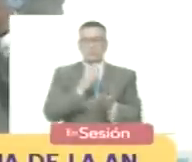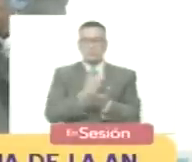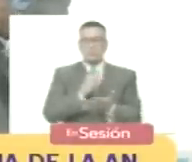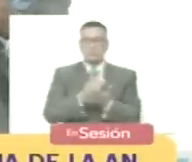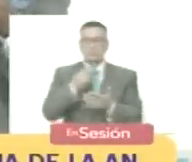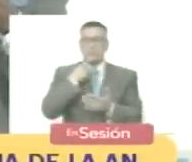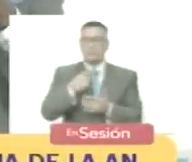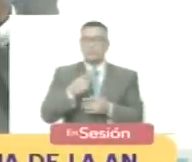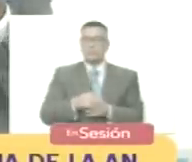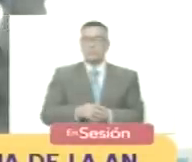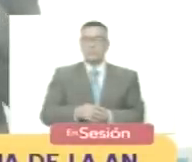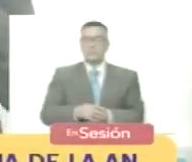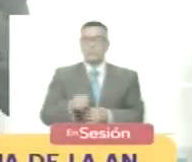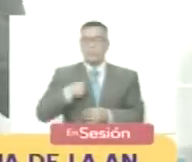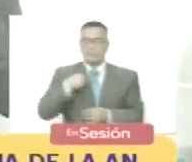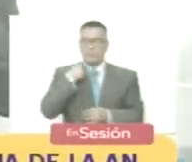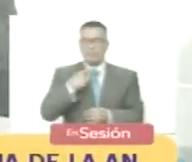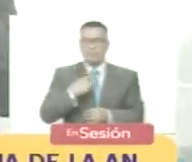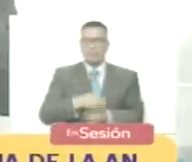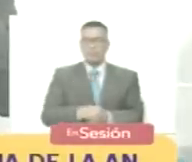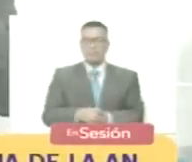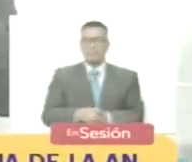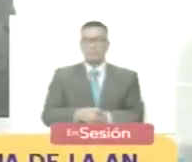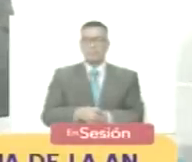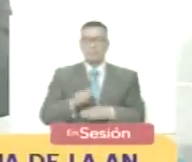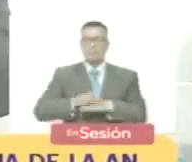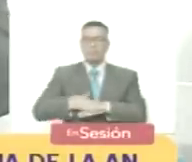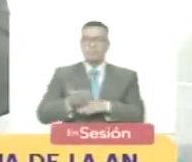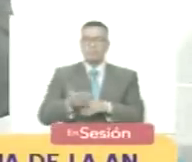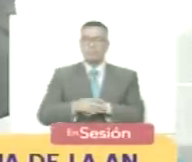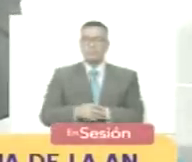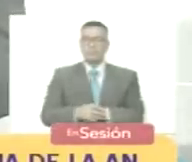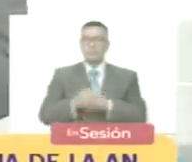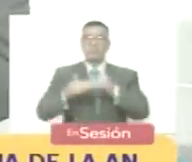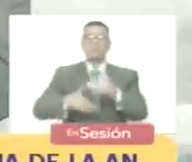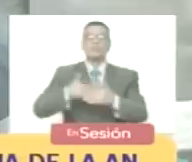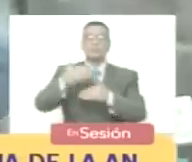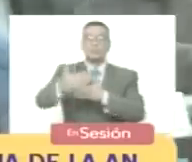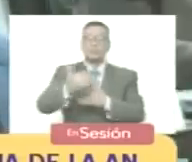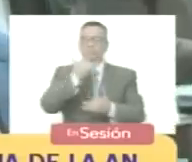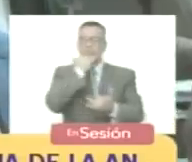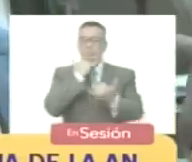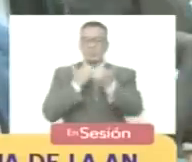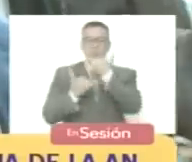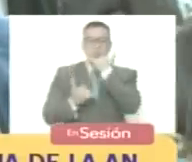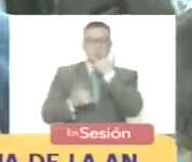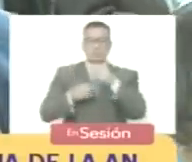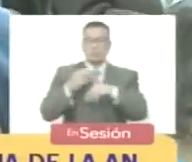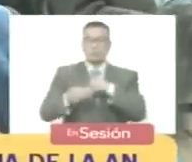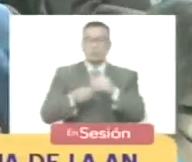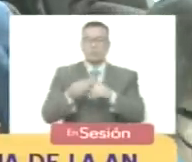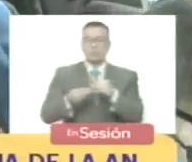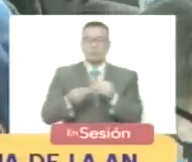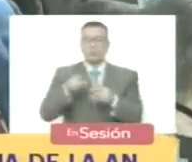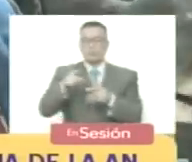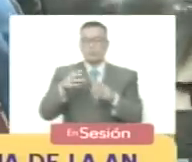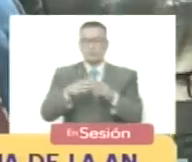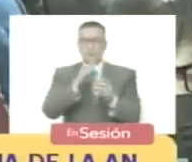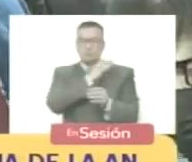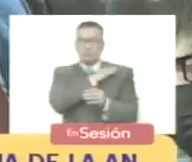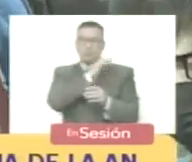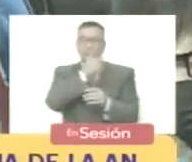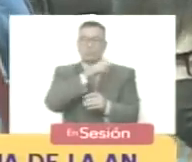pueblo. Y lo decía porque, más allá de los errores cometidos, que esta Junta Directiva,